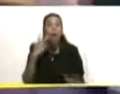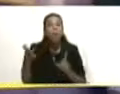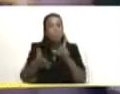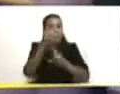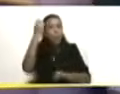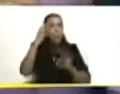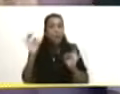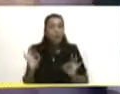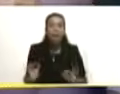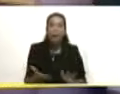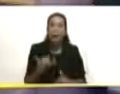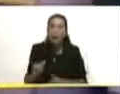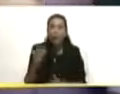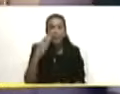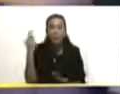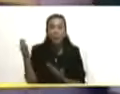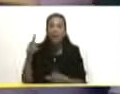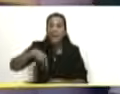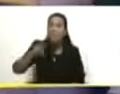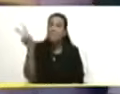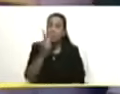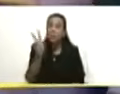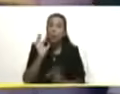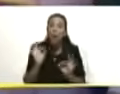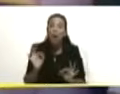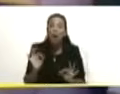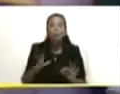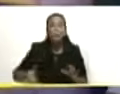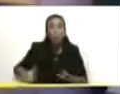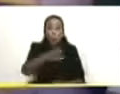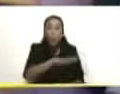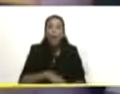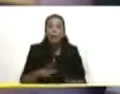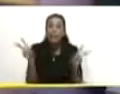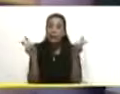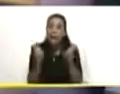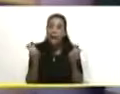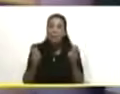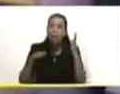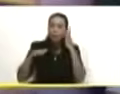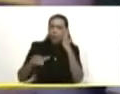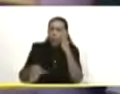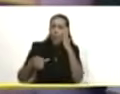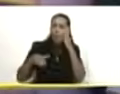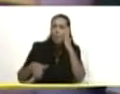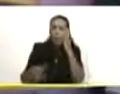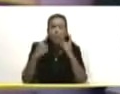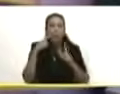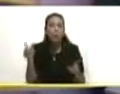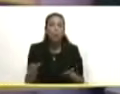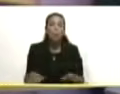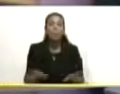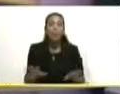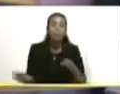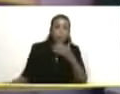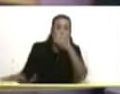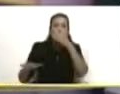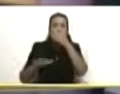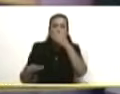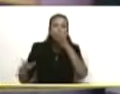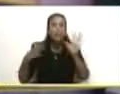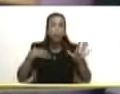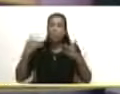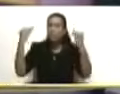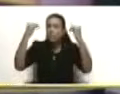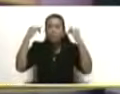todo ese talento que ya está en Venezuela cultivado en lo que es la materia del hip hop y el rap. Entonces, bueno, vamos a hacer todos los